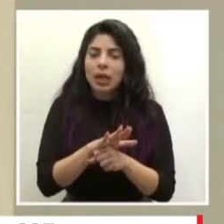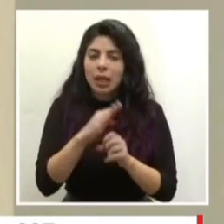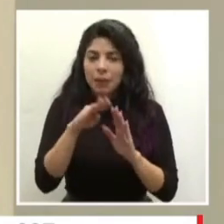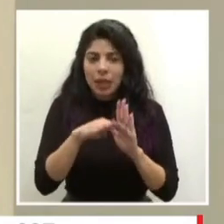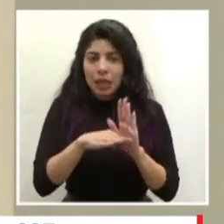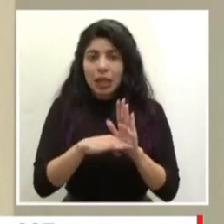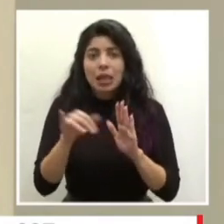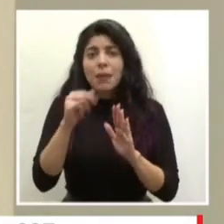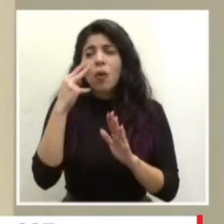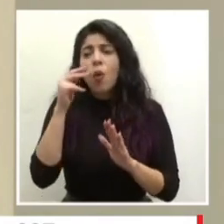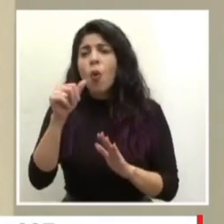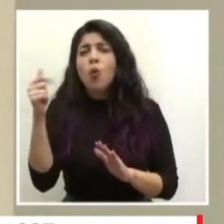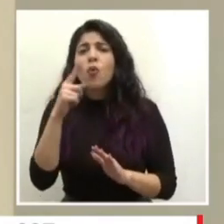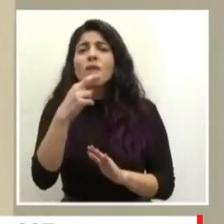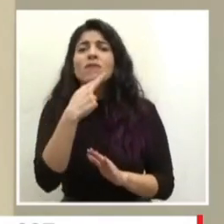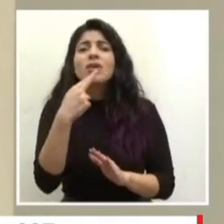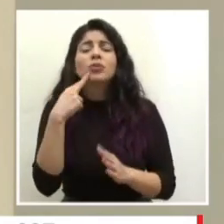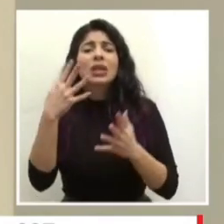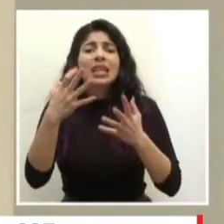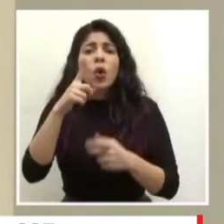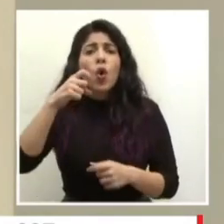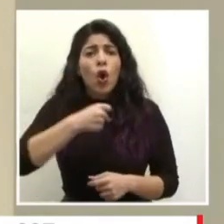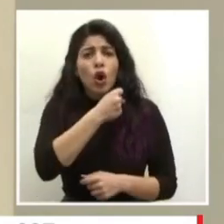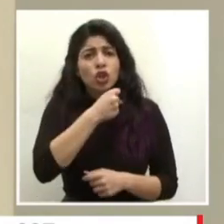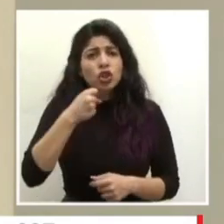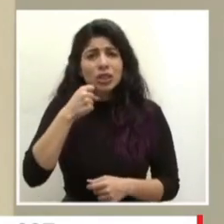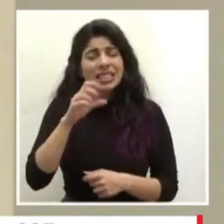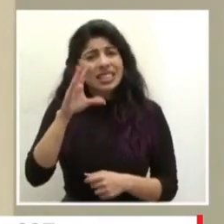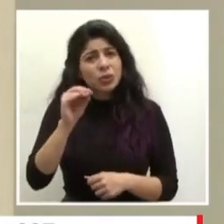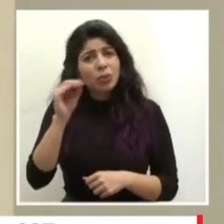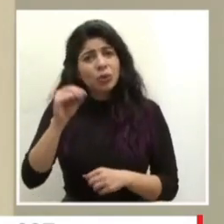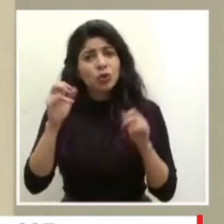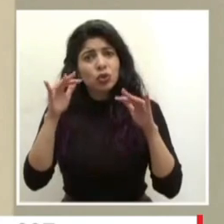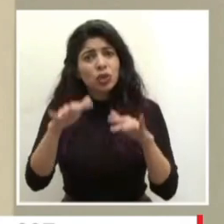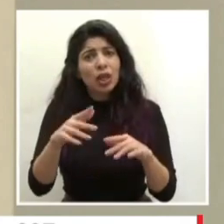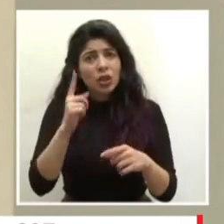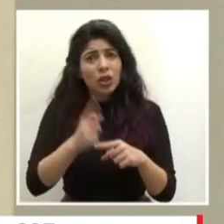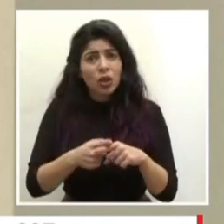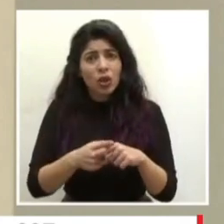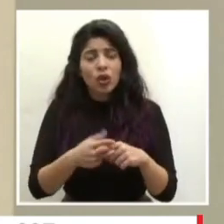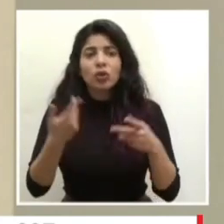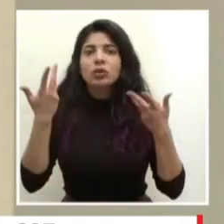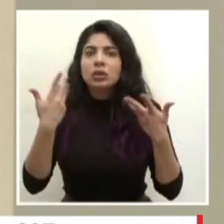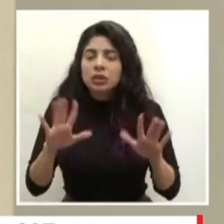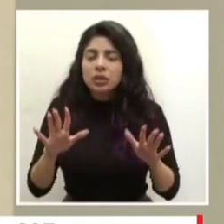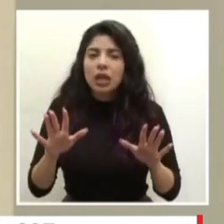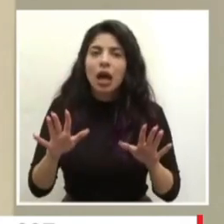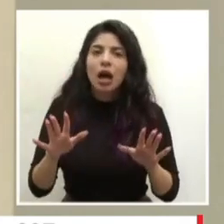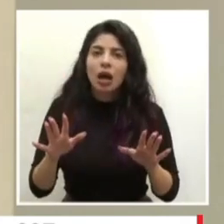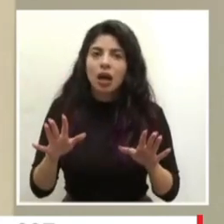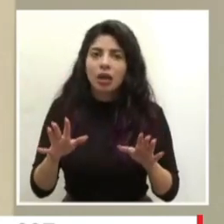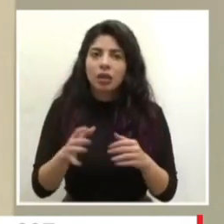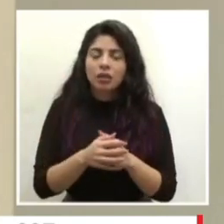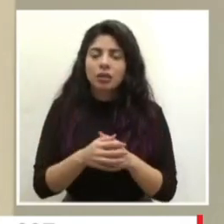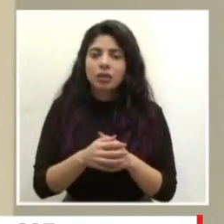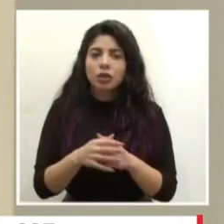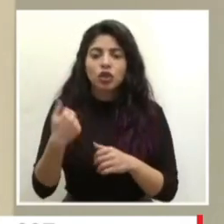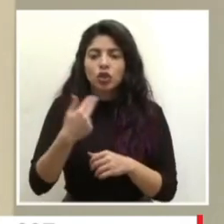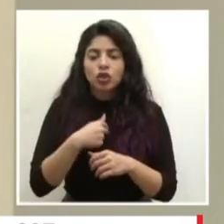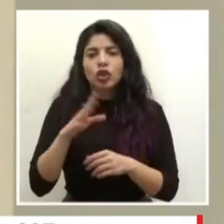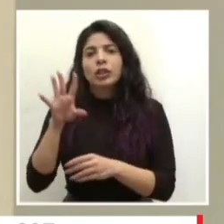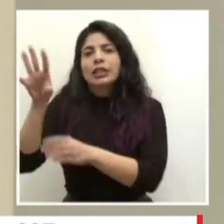vi también otro de un restaurante que quiere hacer un concierto y que es 50% de aforo. Ya estamos haciendo